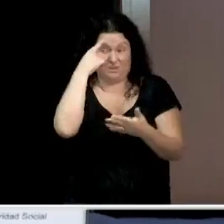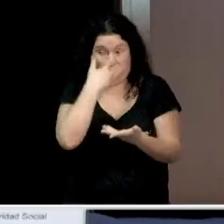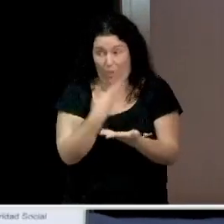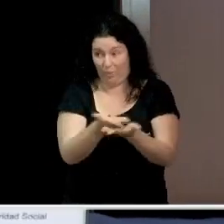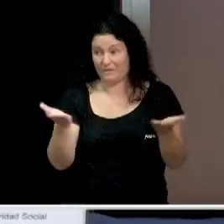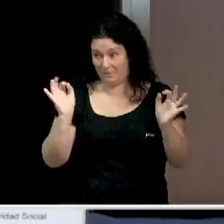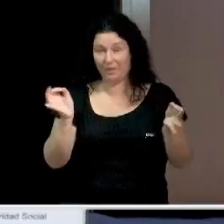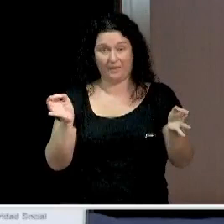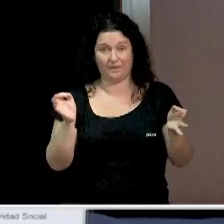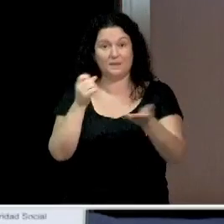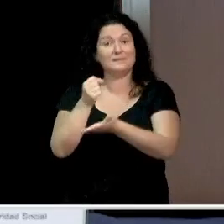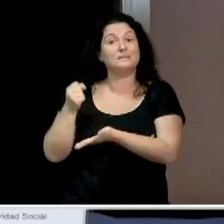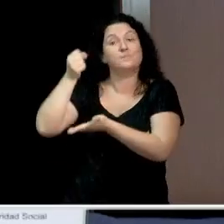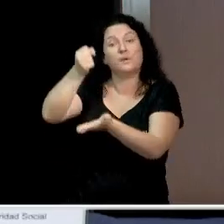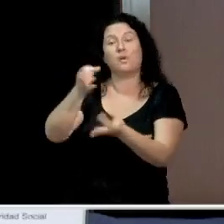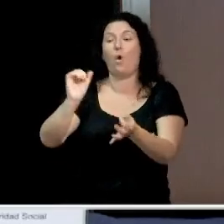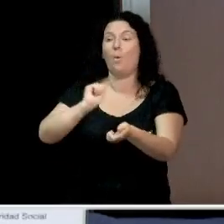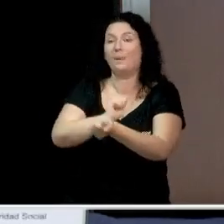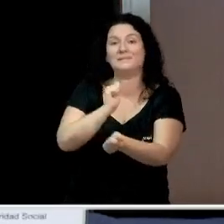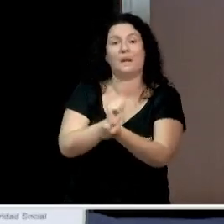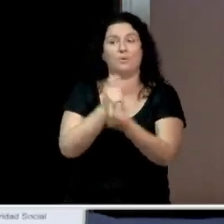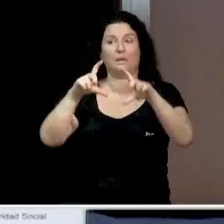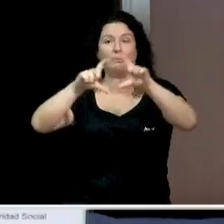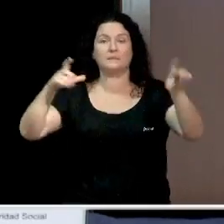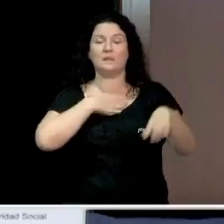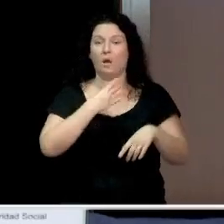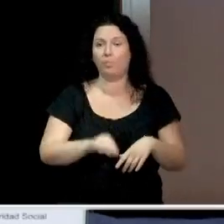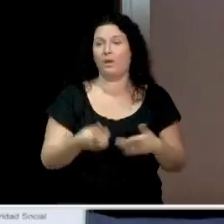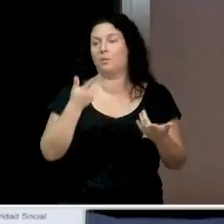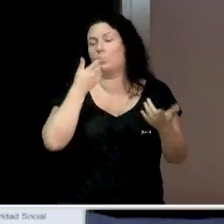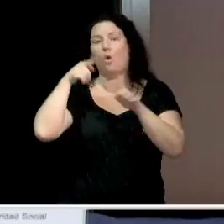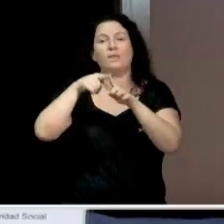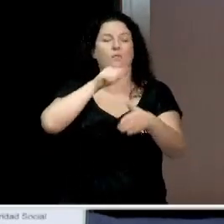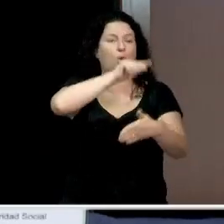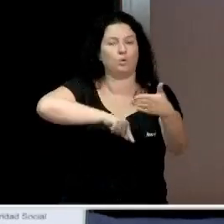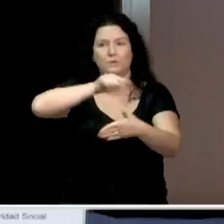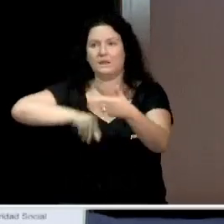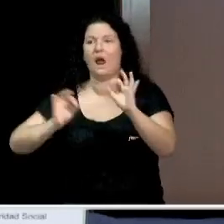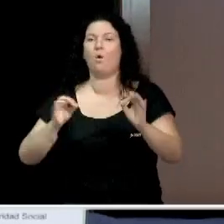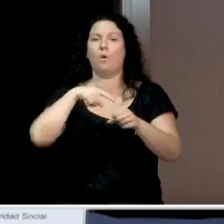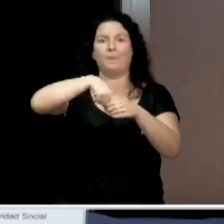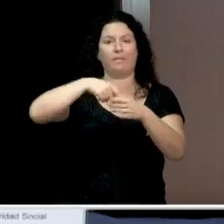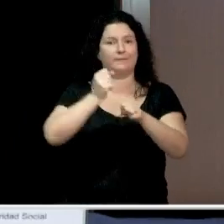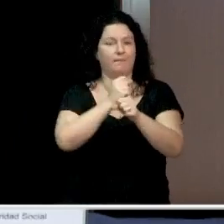ustedes. Subvenciones o préstamos para entidades empleadoras, ya sea para contratar, adaptar los puestos de trabajo, los lugares de